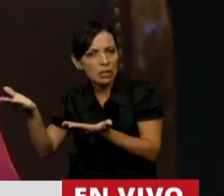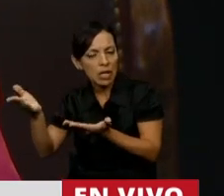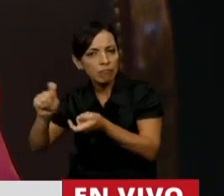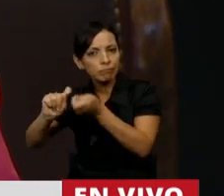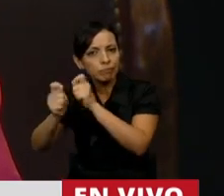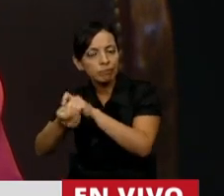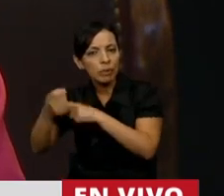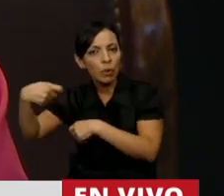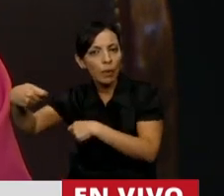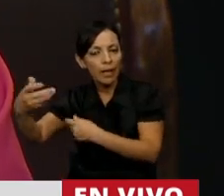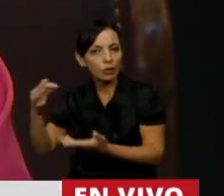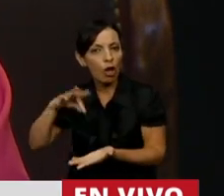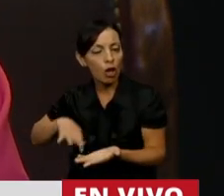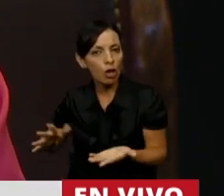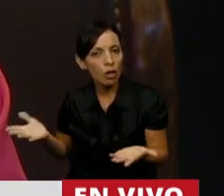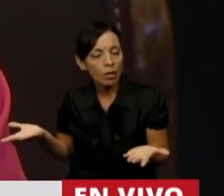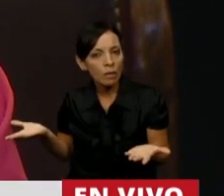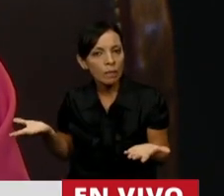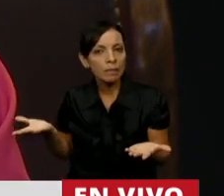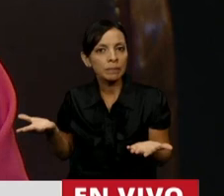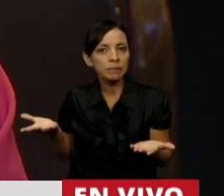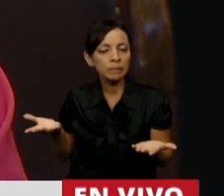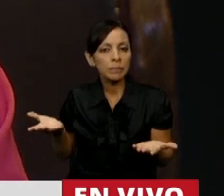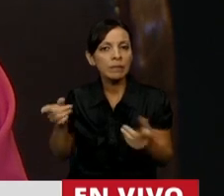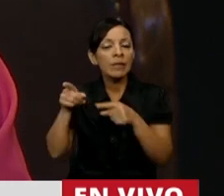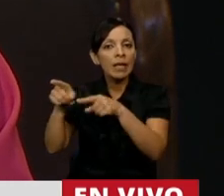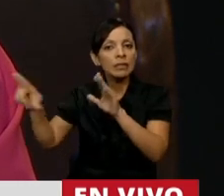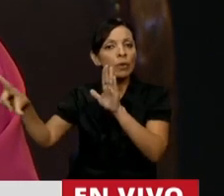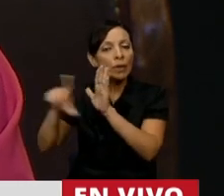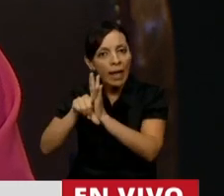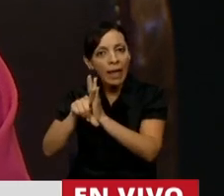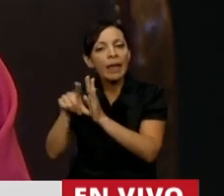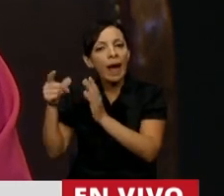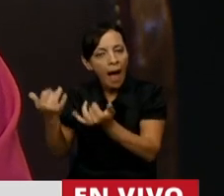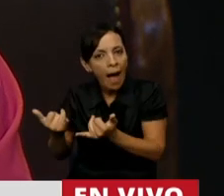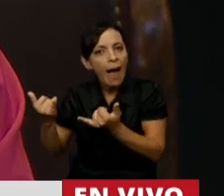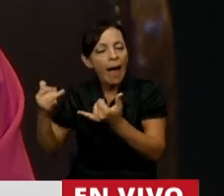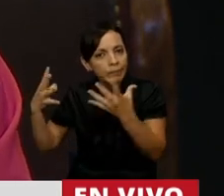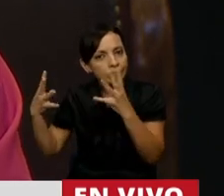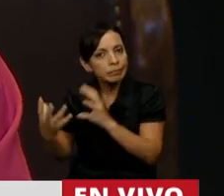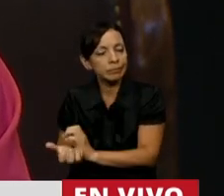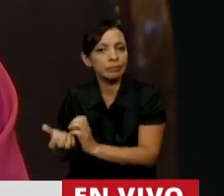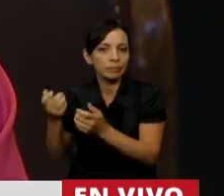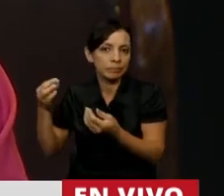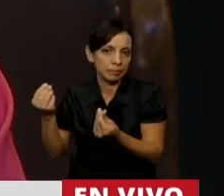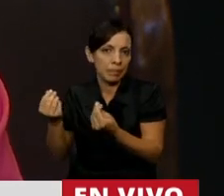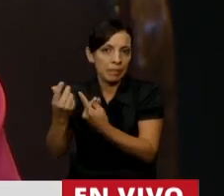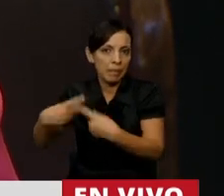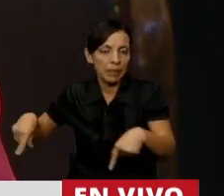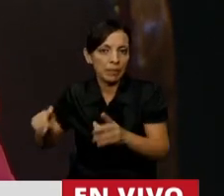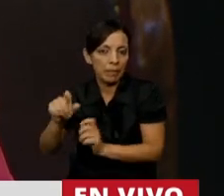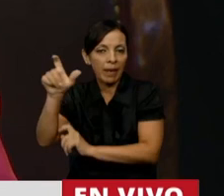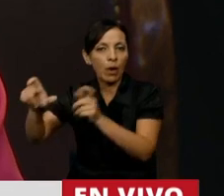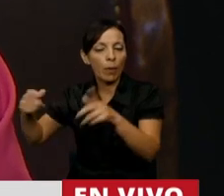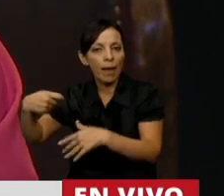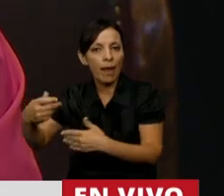la movilidad jubilatoria, que por supuesto es una ley que produce un grave perjuicio patrimonial a todos